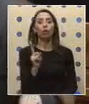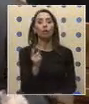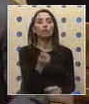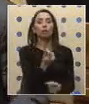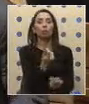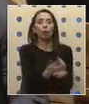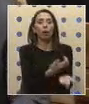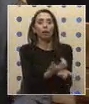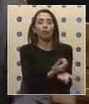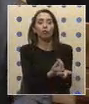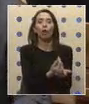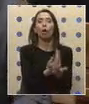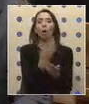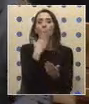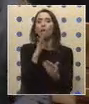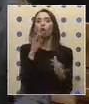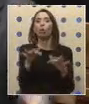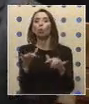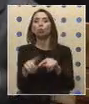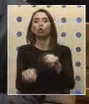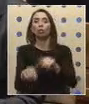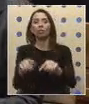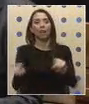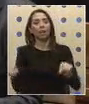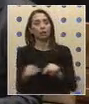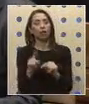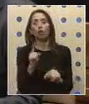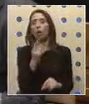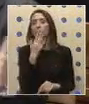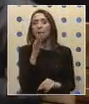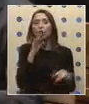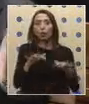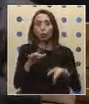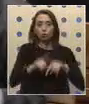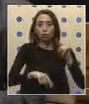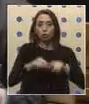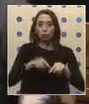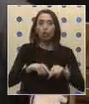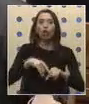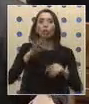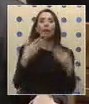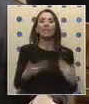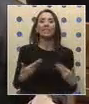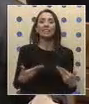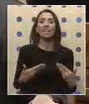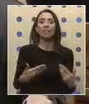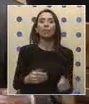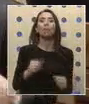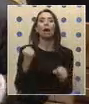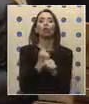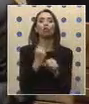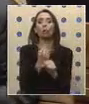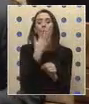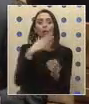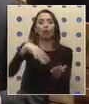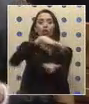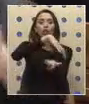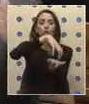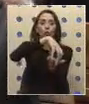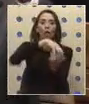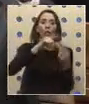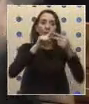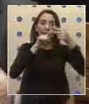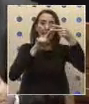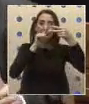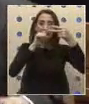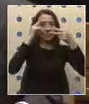rentabilidad no es la que define mejor uso del suelo. Lo que define mejor uso del suelo es lo que más sirve a hacer una mejor ciudad. O sea, son principios que tienen